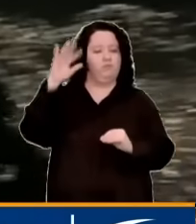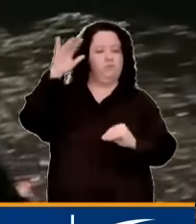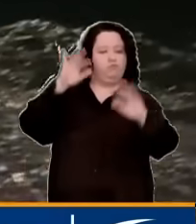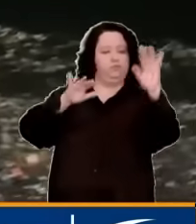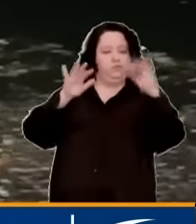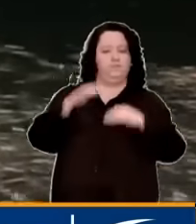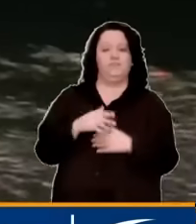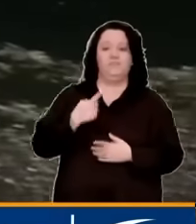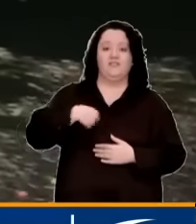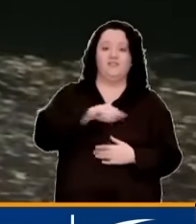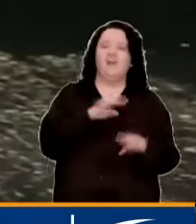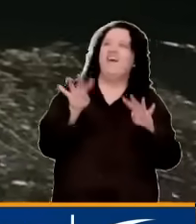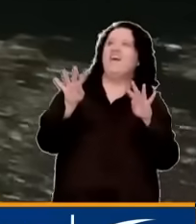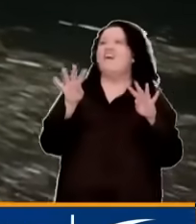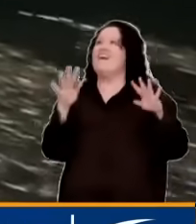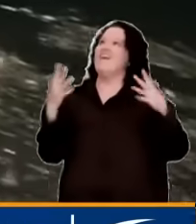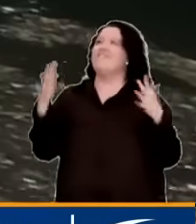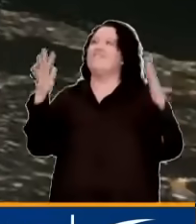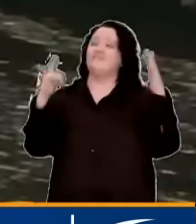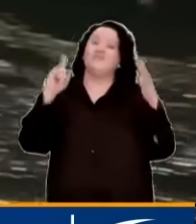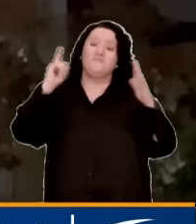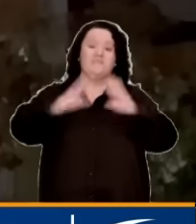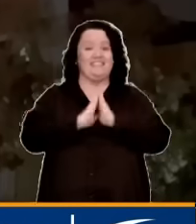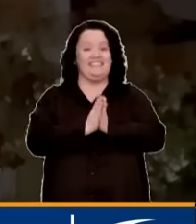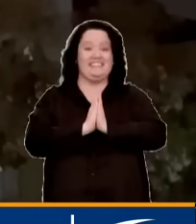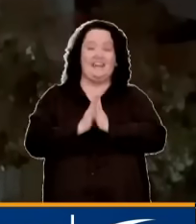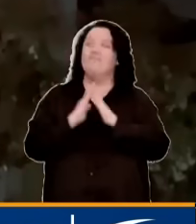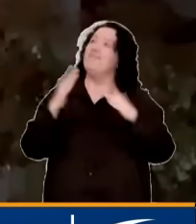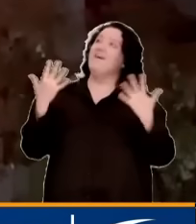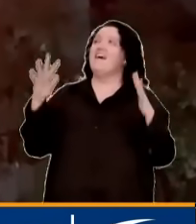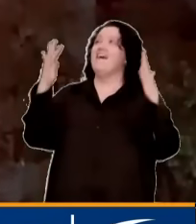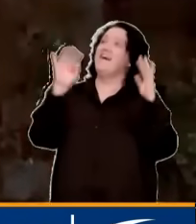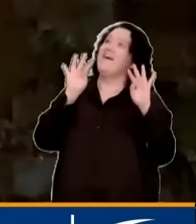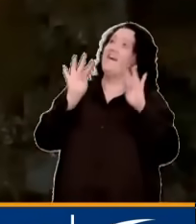Lo que para nosotros es fiesta por la llegada de diciembre,